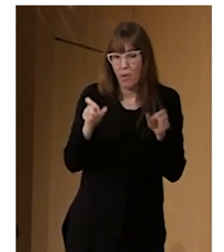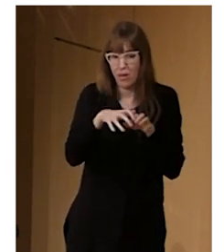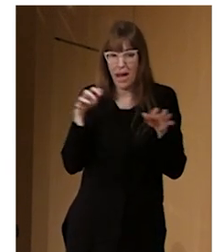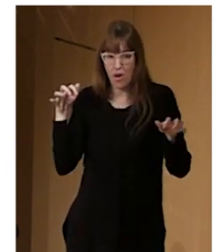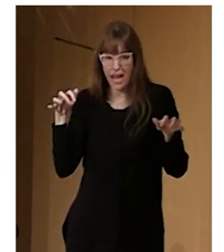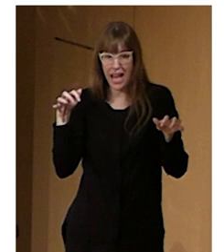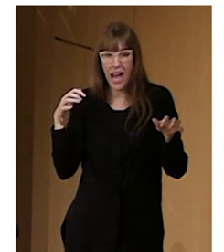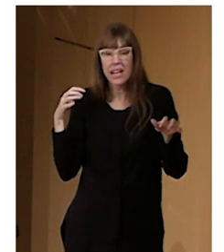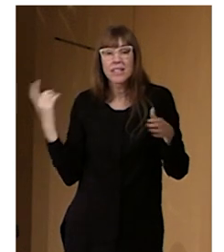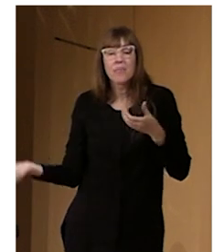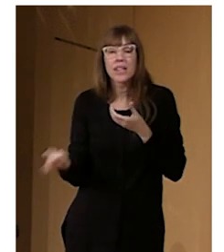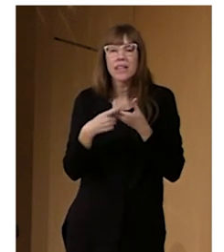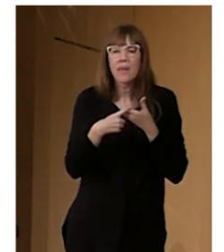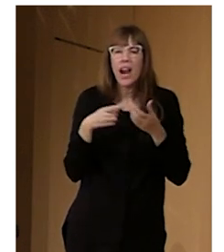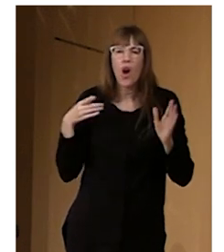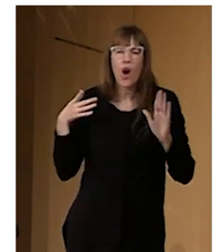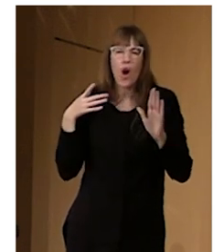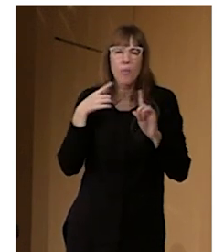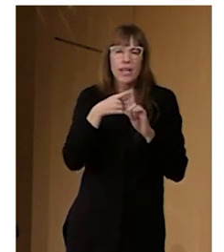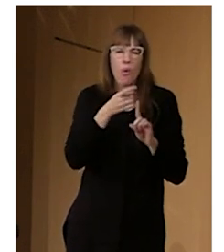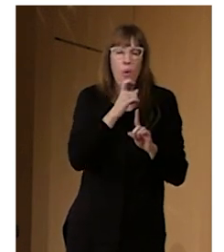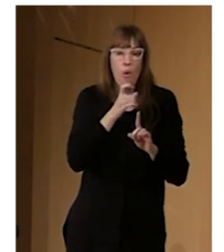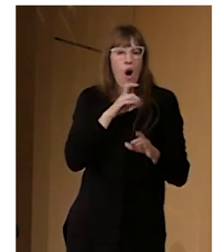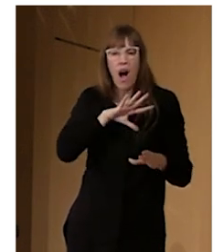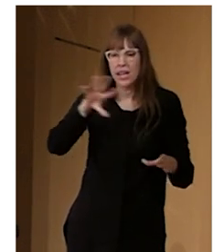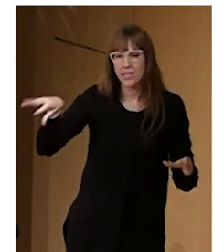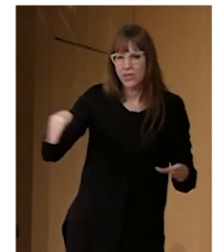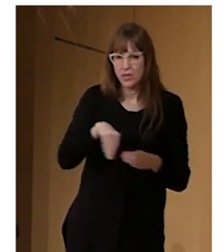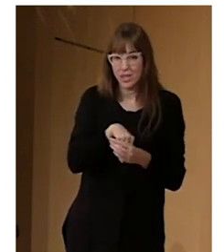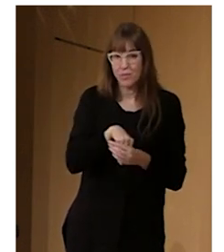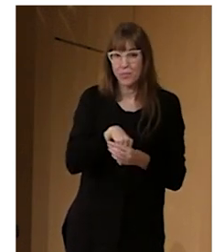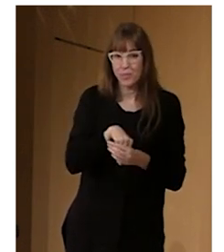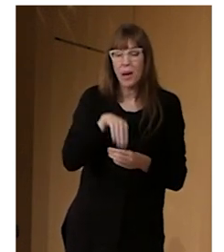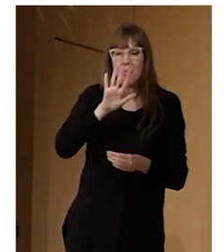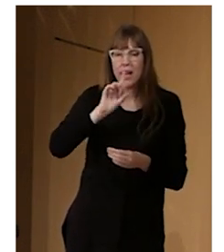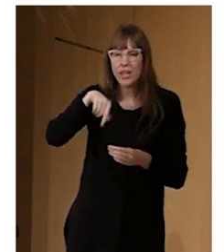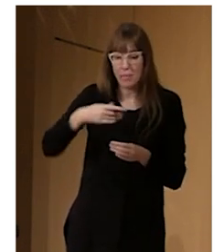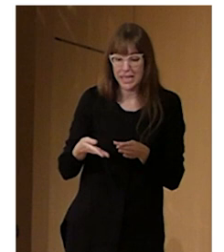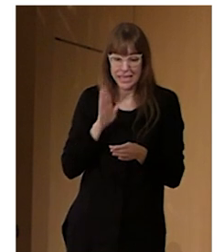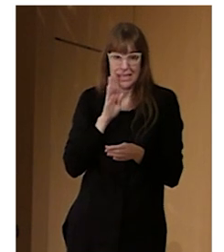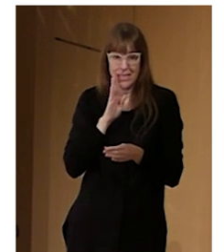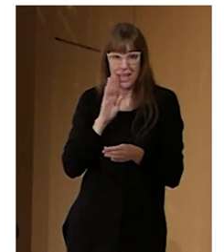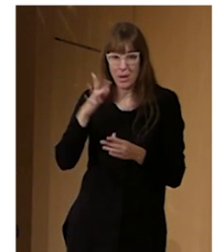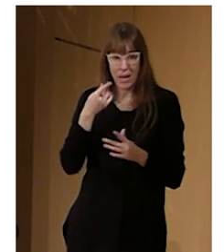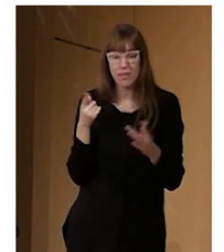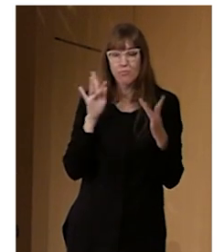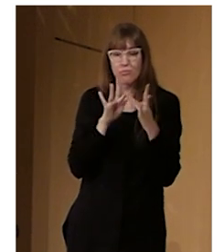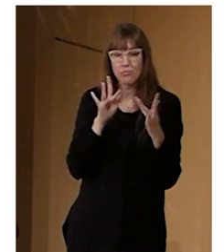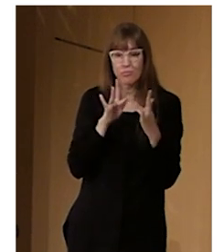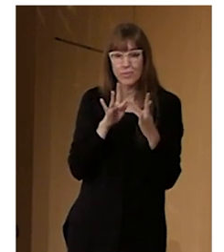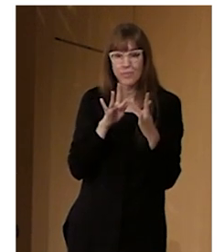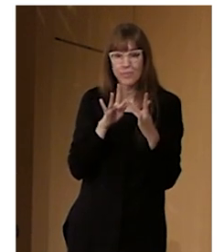más autónomo y más inclusivo eh pero que también es necesario ese primer momento no de en el que en el que el museo proactivamente